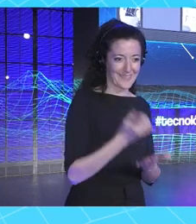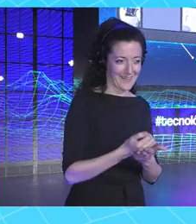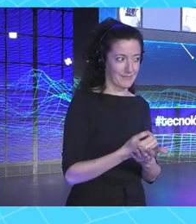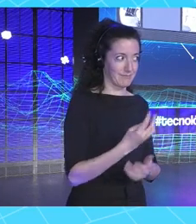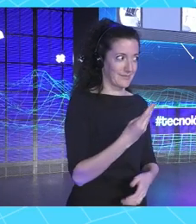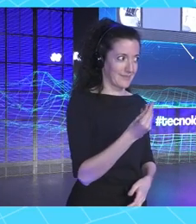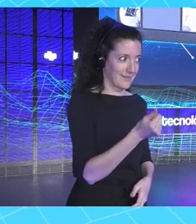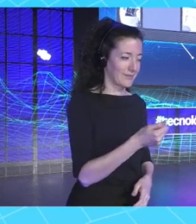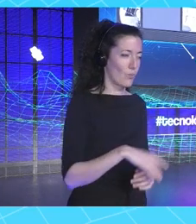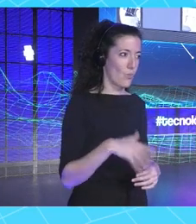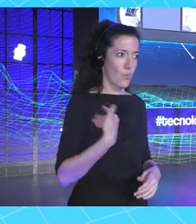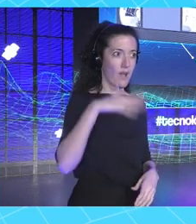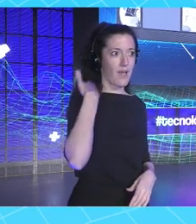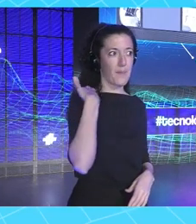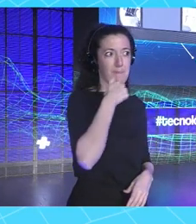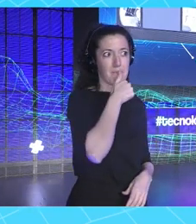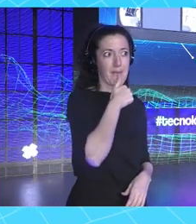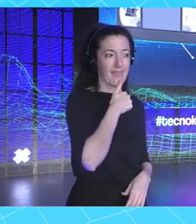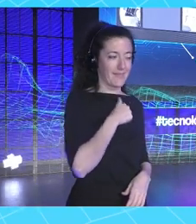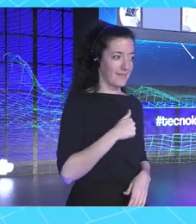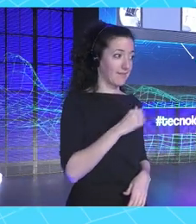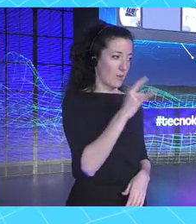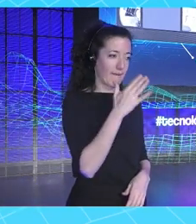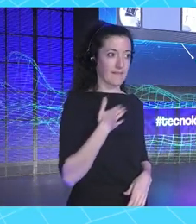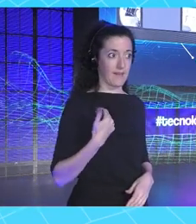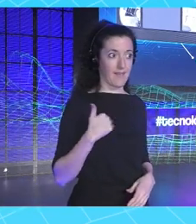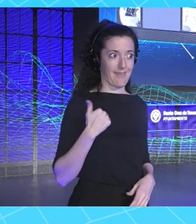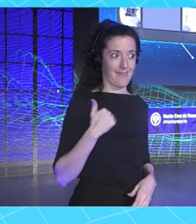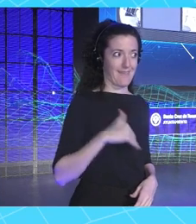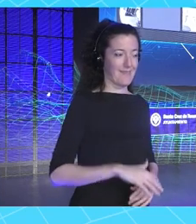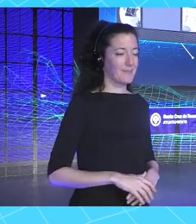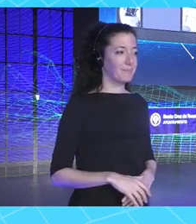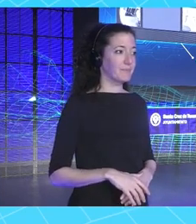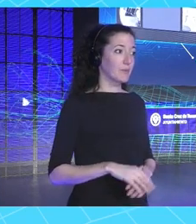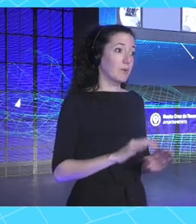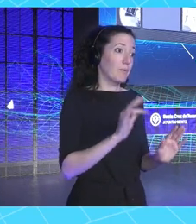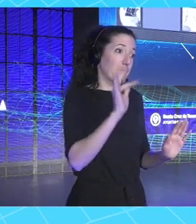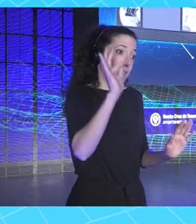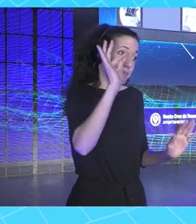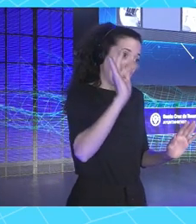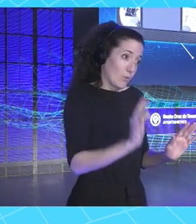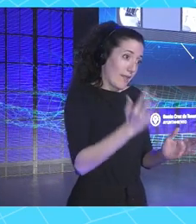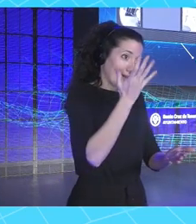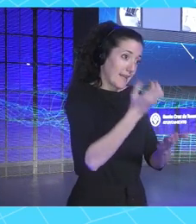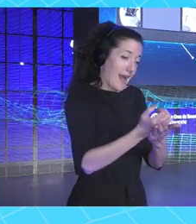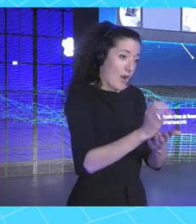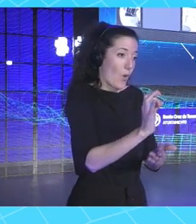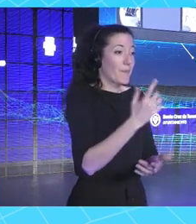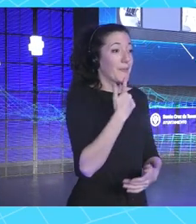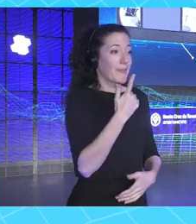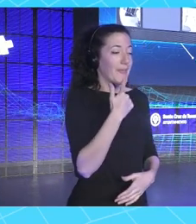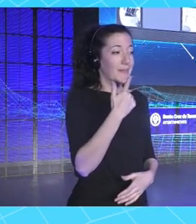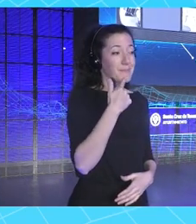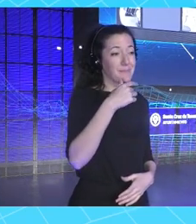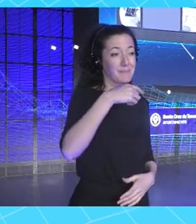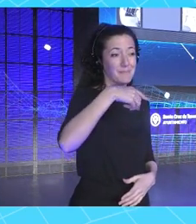teníamos paciencia ahora todo lo queremos rápido y bueno Y luego si era una película porque te ponía Mary Poppins